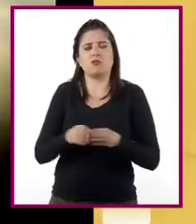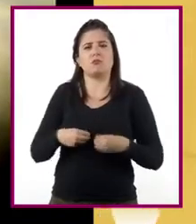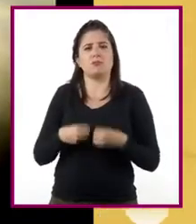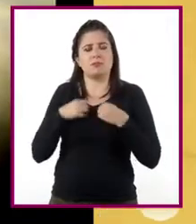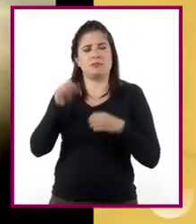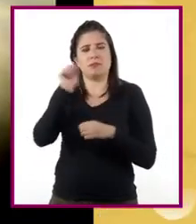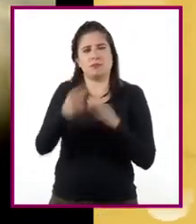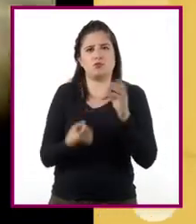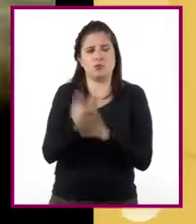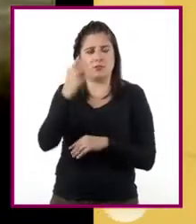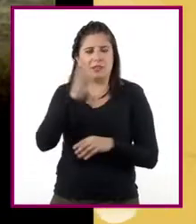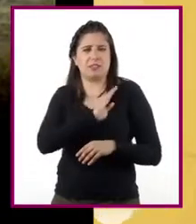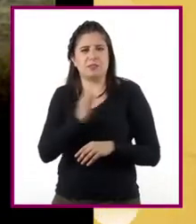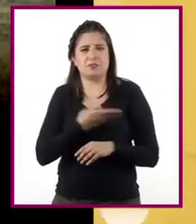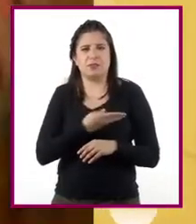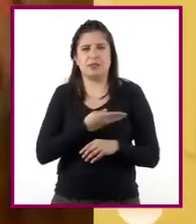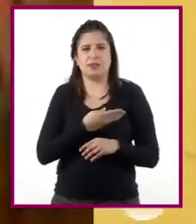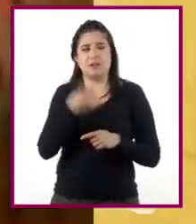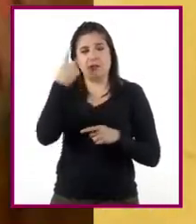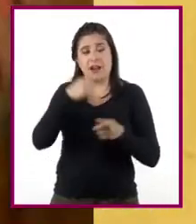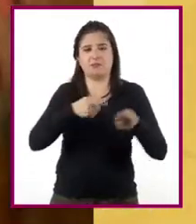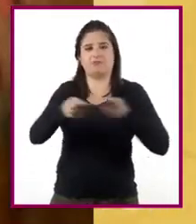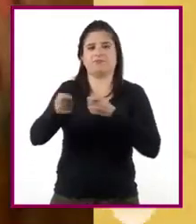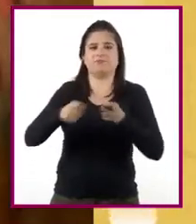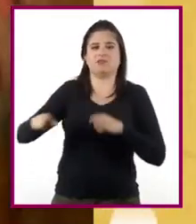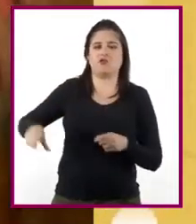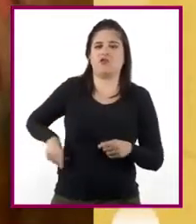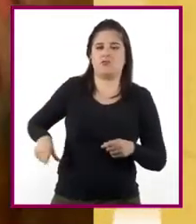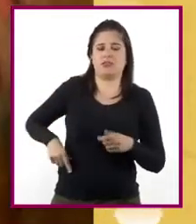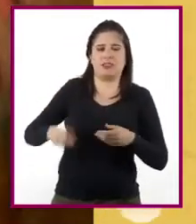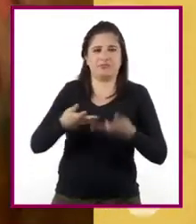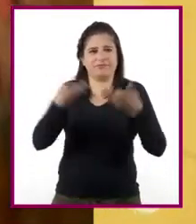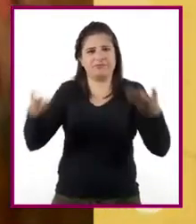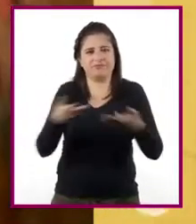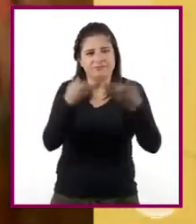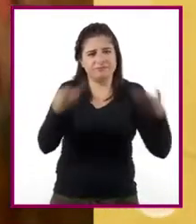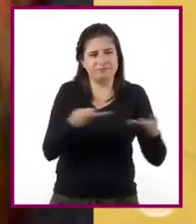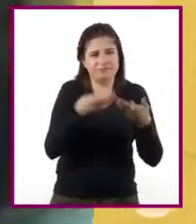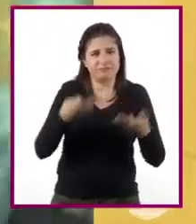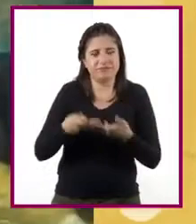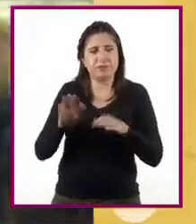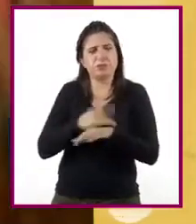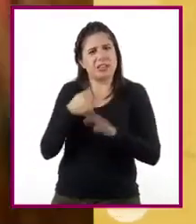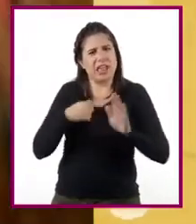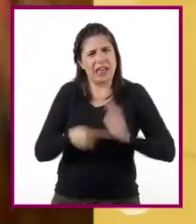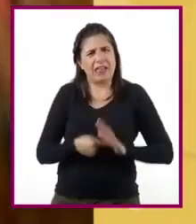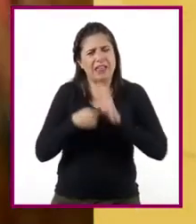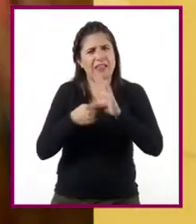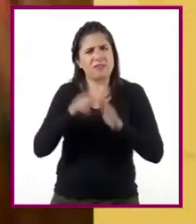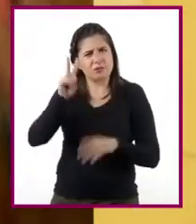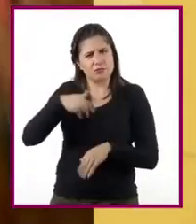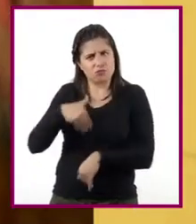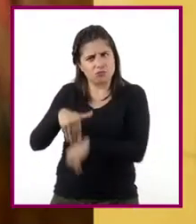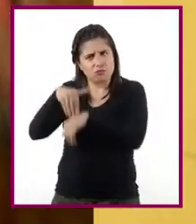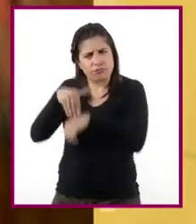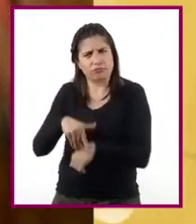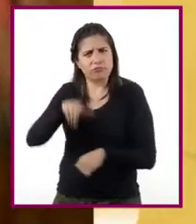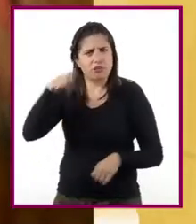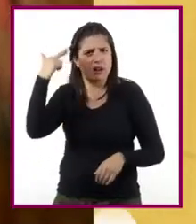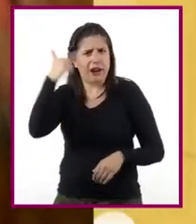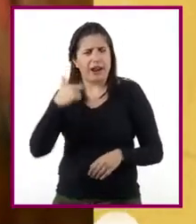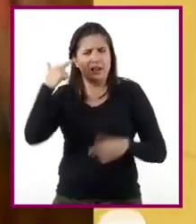Nueva España, de gobernar el territorio, sobre todo porque habían demostrado ser leales a la corona